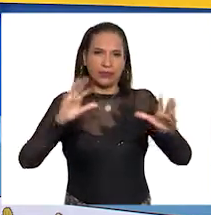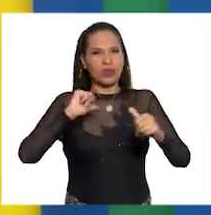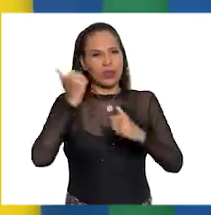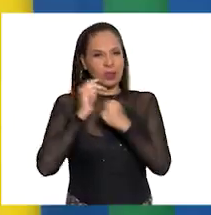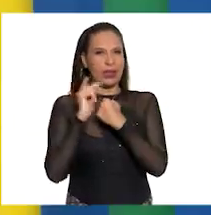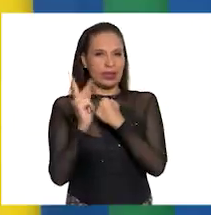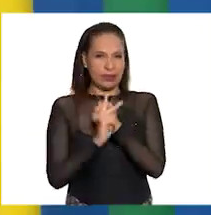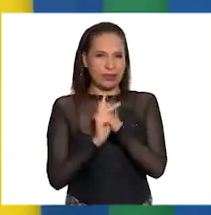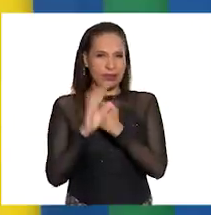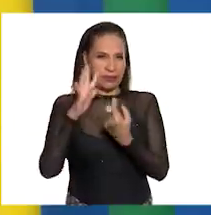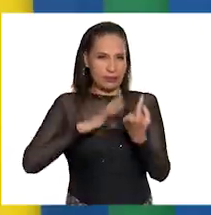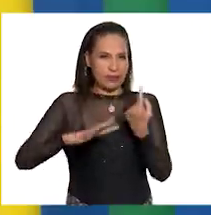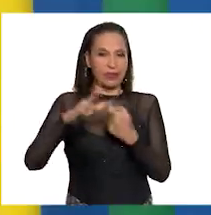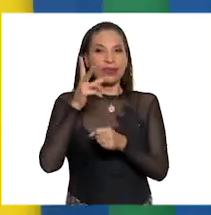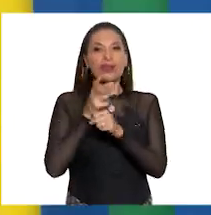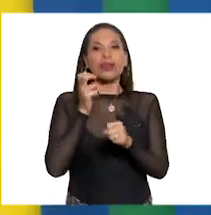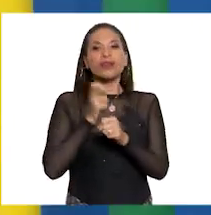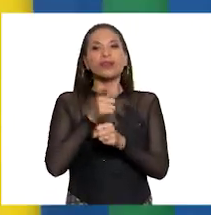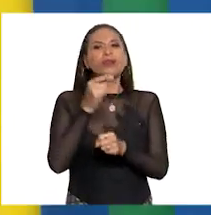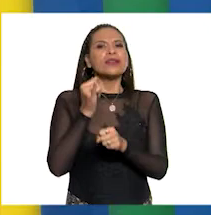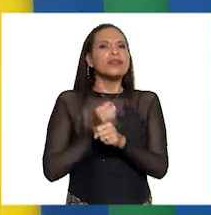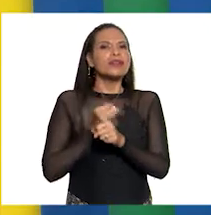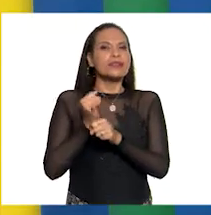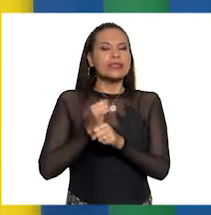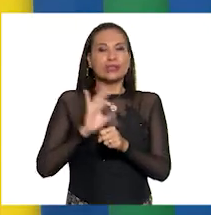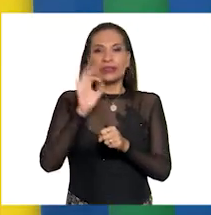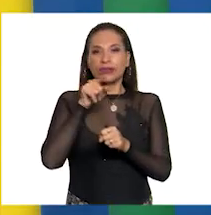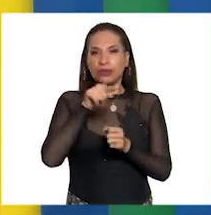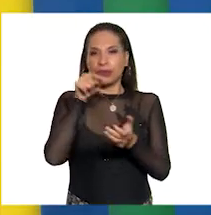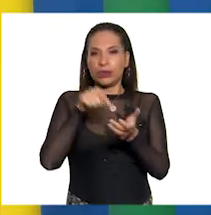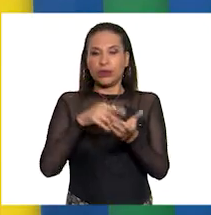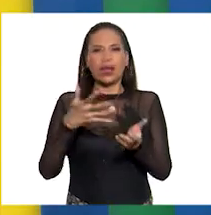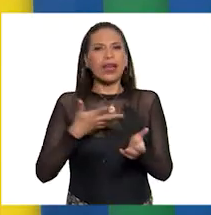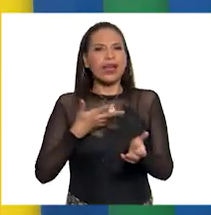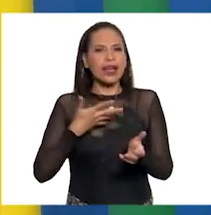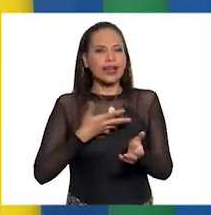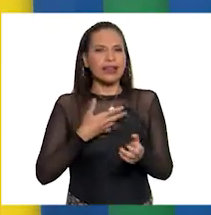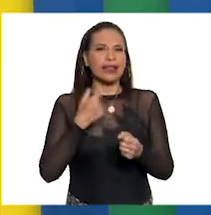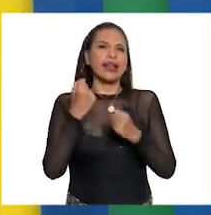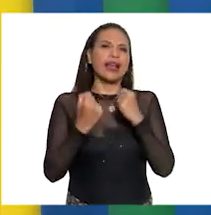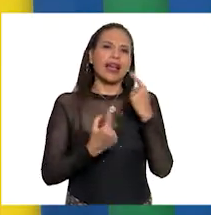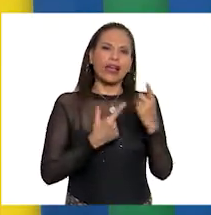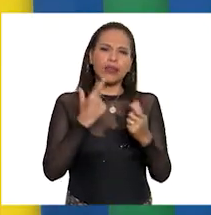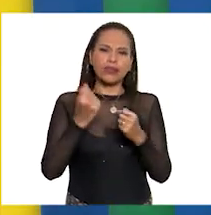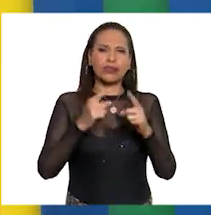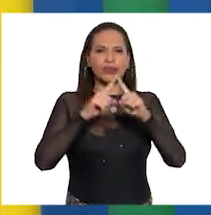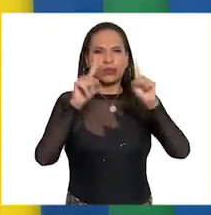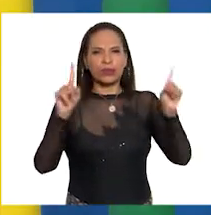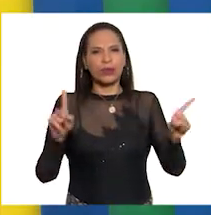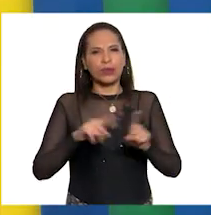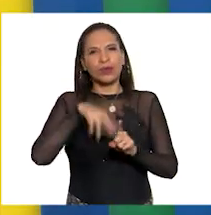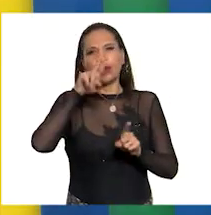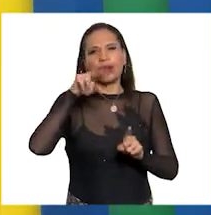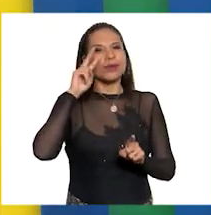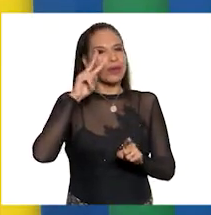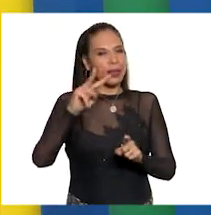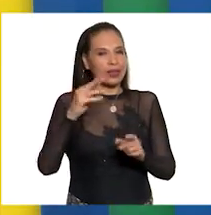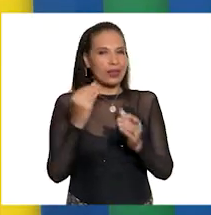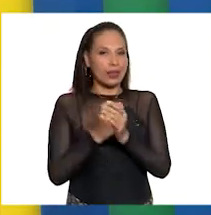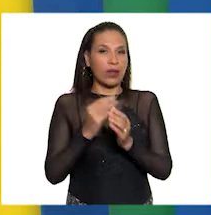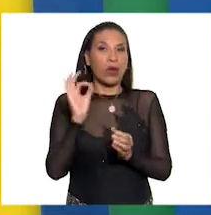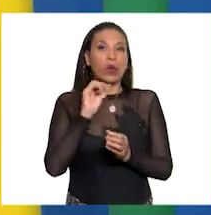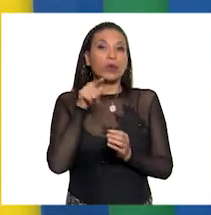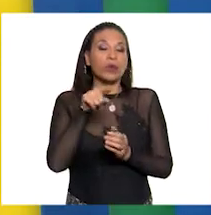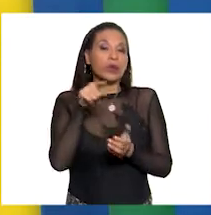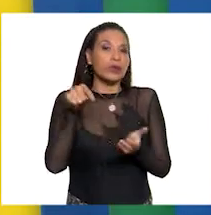exterior. Te invitamos a que investigues si en tu localidad existen algún mural como los que vimos en la clase, o si en